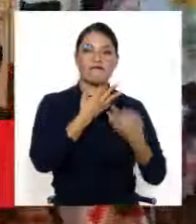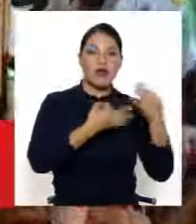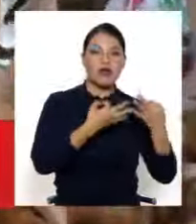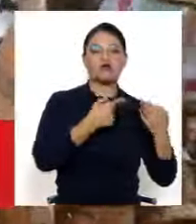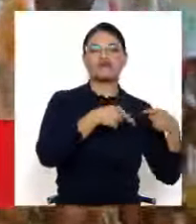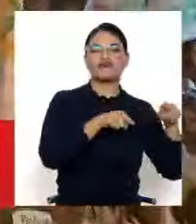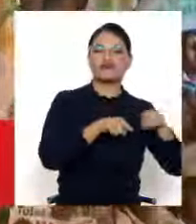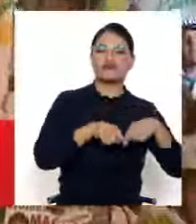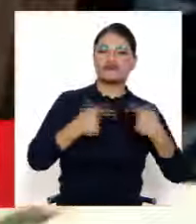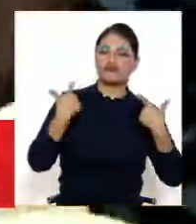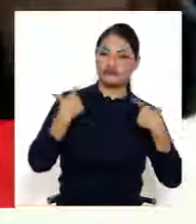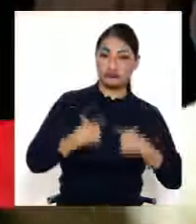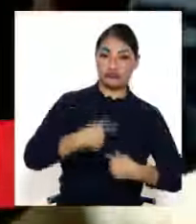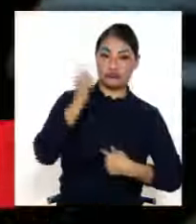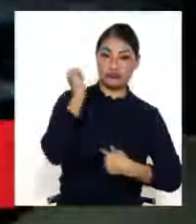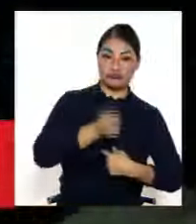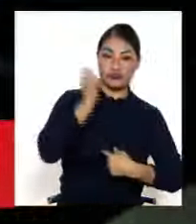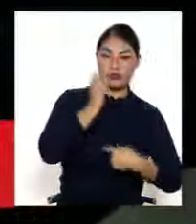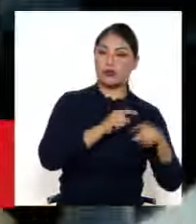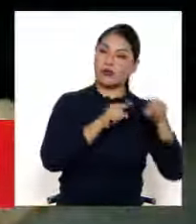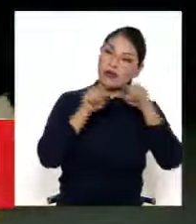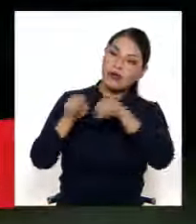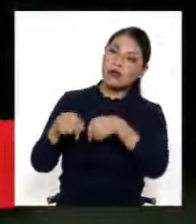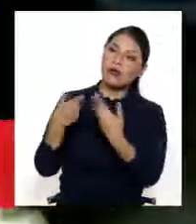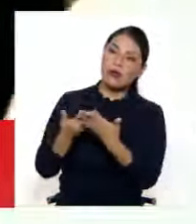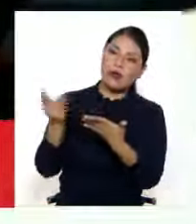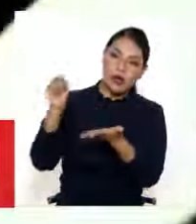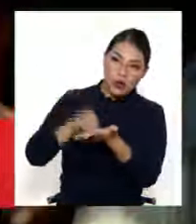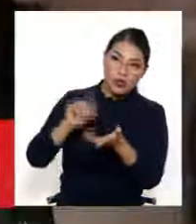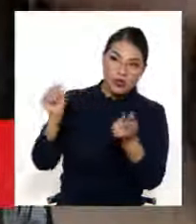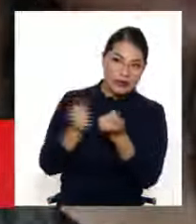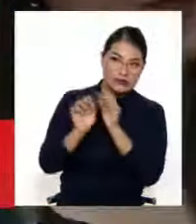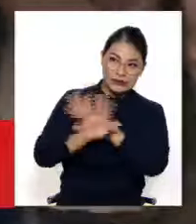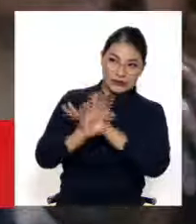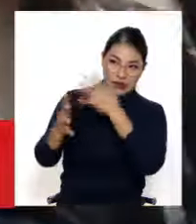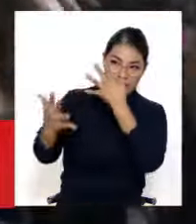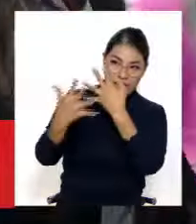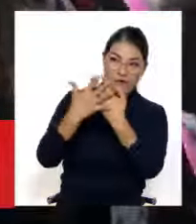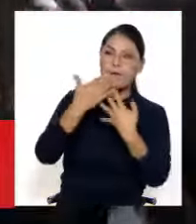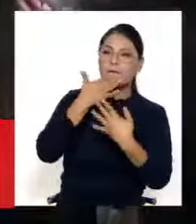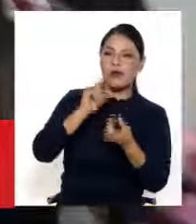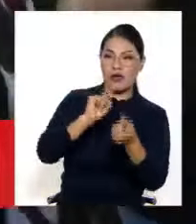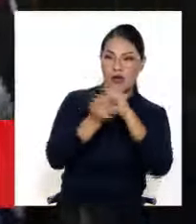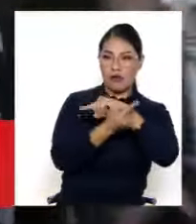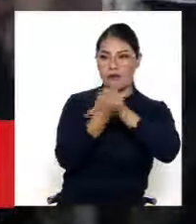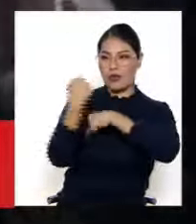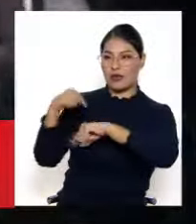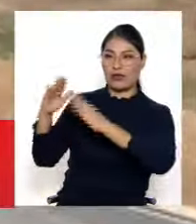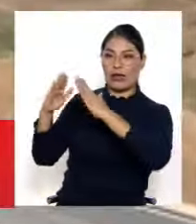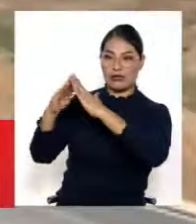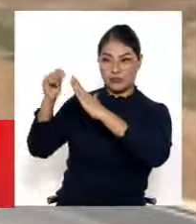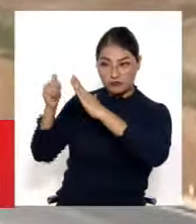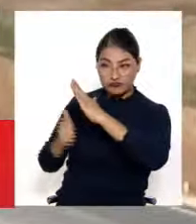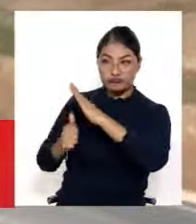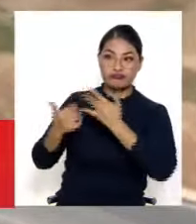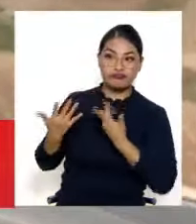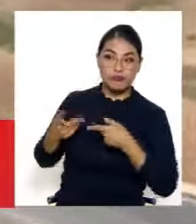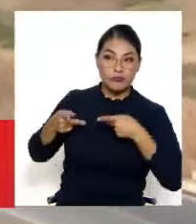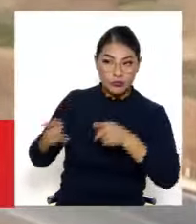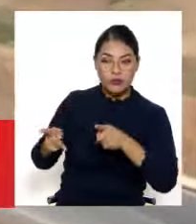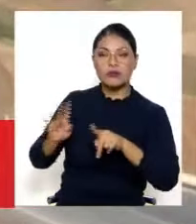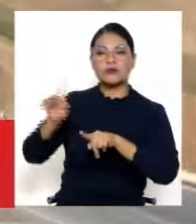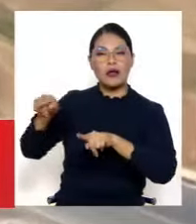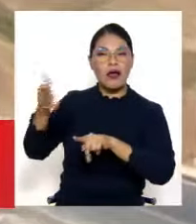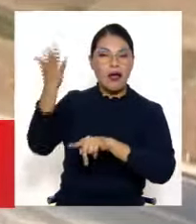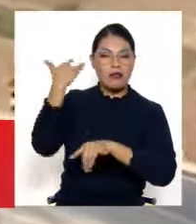de la fiscalía que solicitó el cambio de comparecencia por prisión preventiva para el expresidente Alejandro Toledo manrique investigado por los